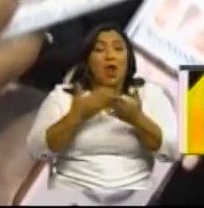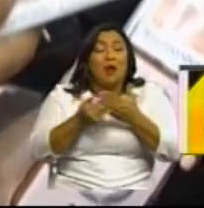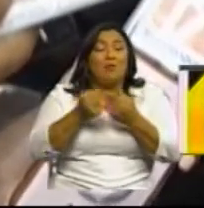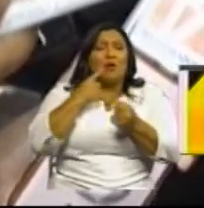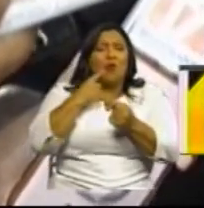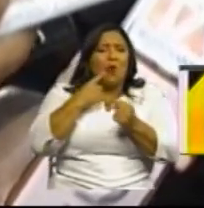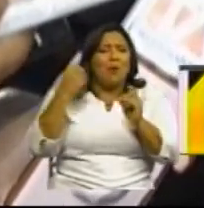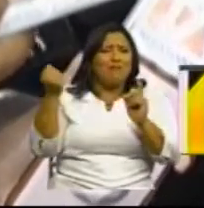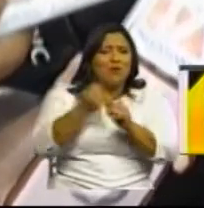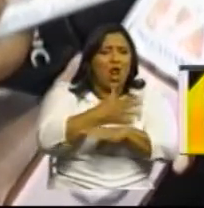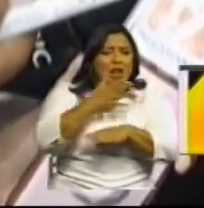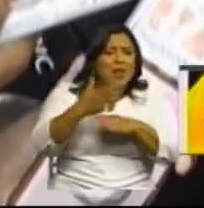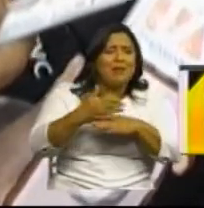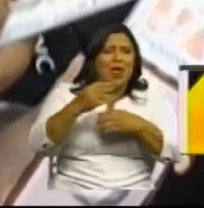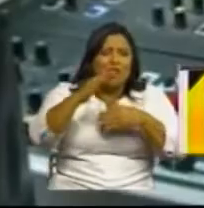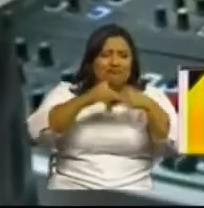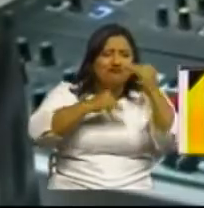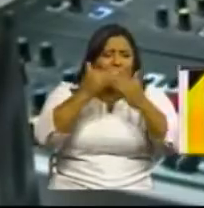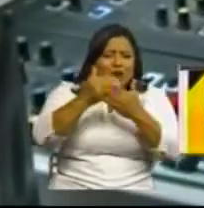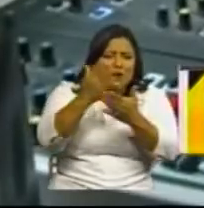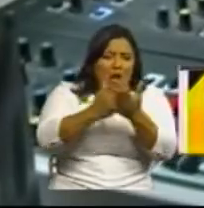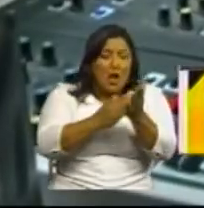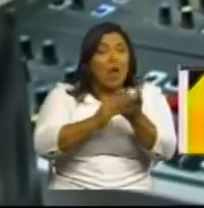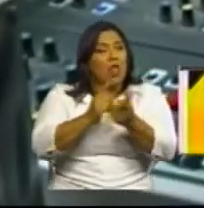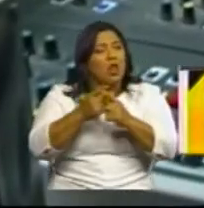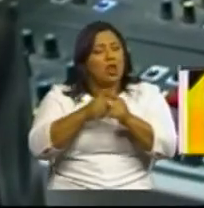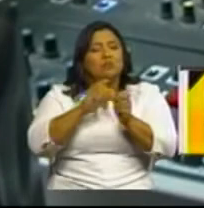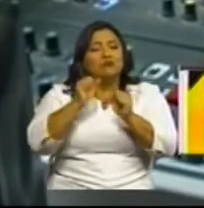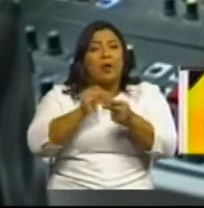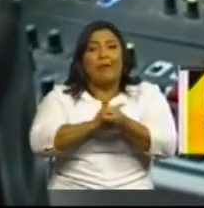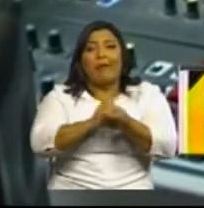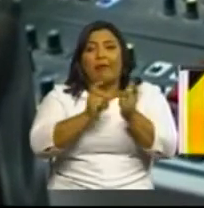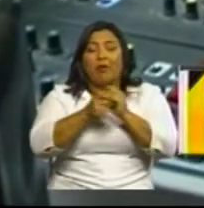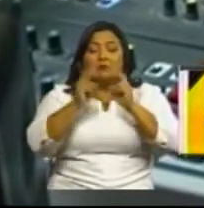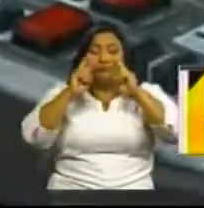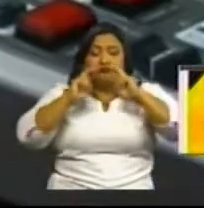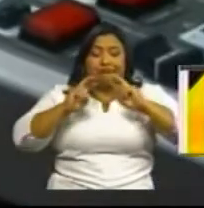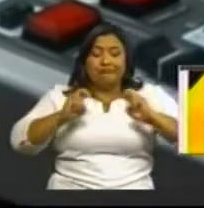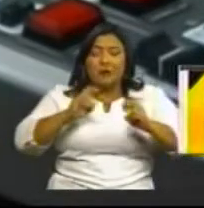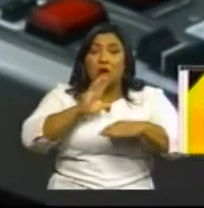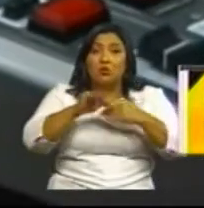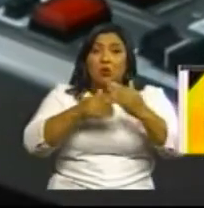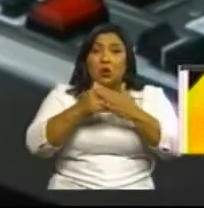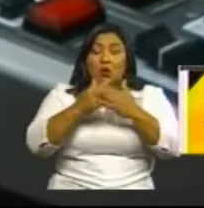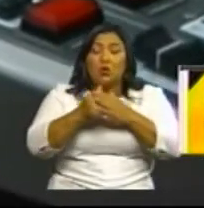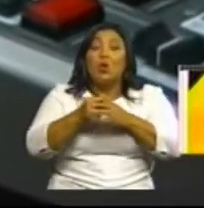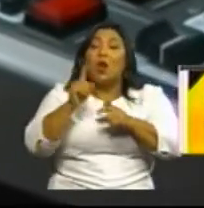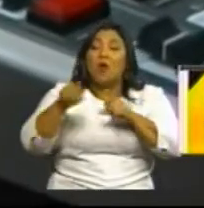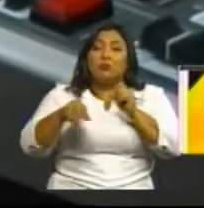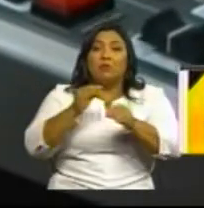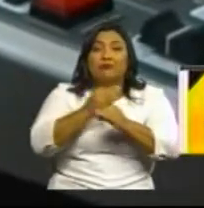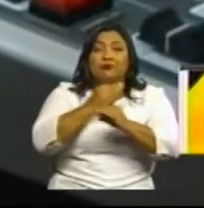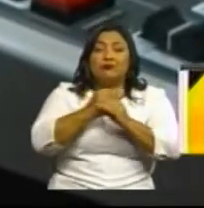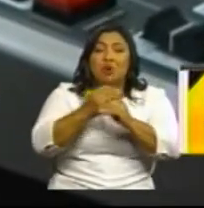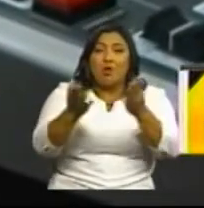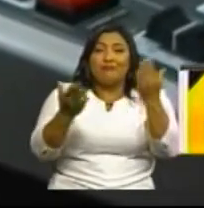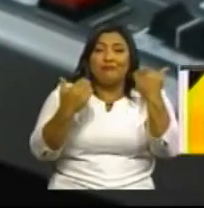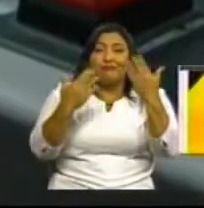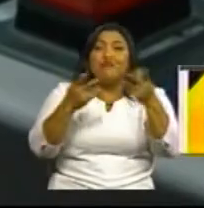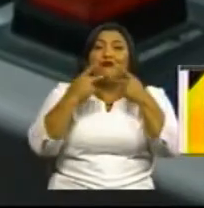proceso, obviamente las frecuencias serán revertidas. Además mencionó que se analizará el accionar de aquellos funcionarios públicos que